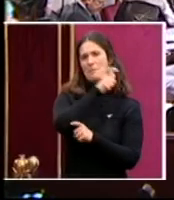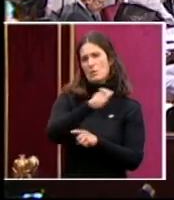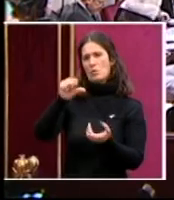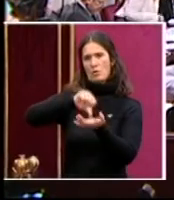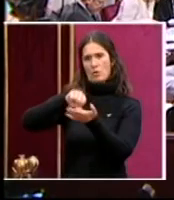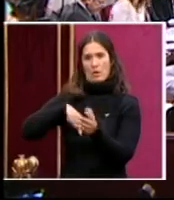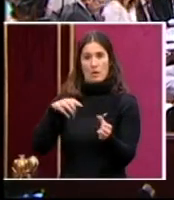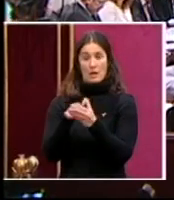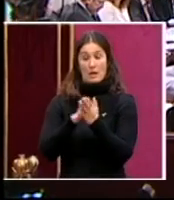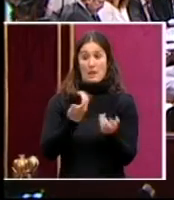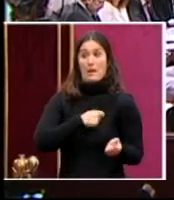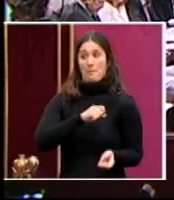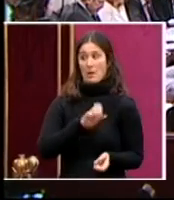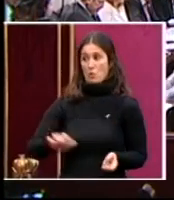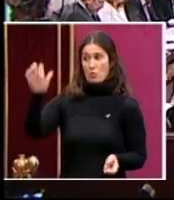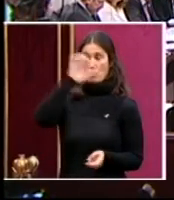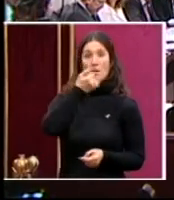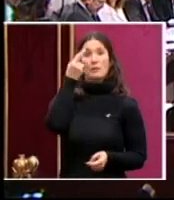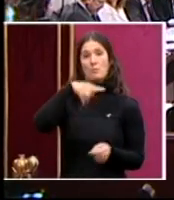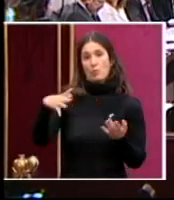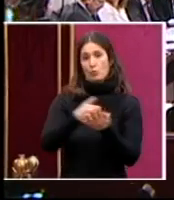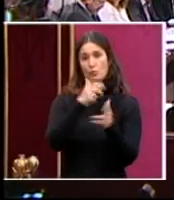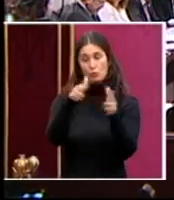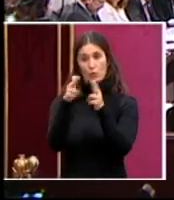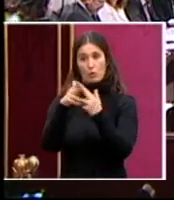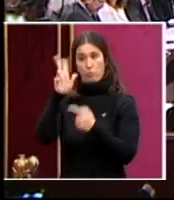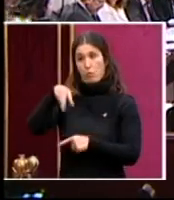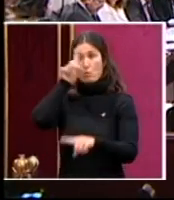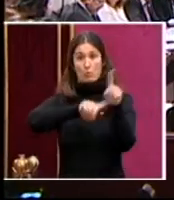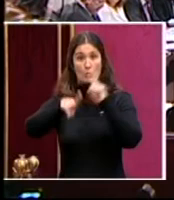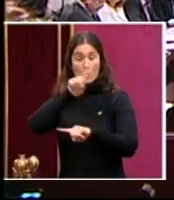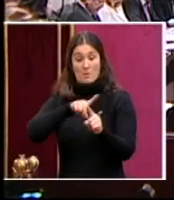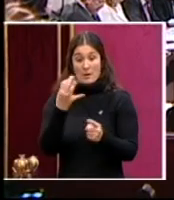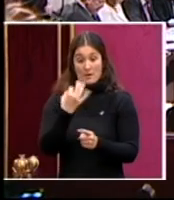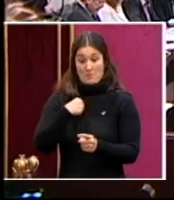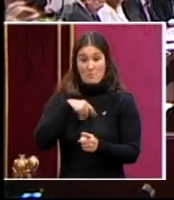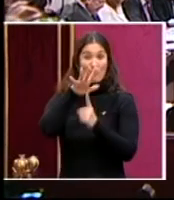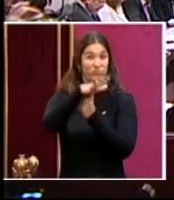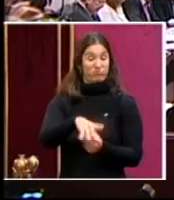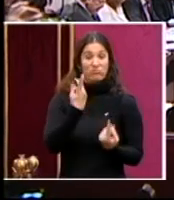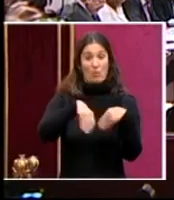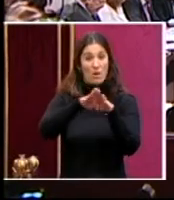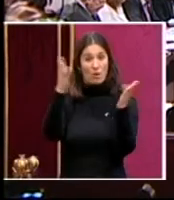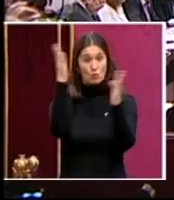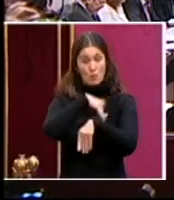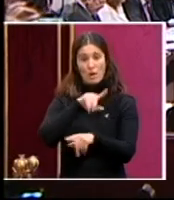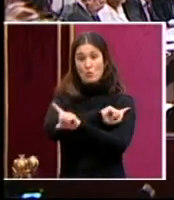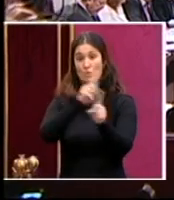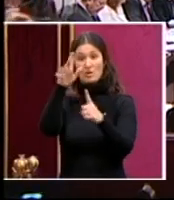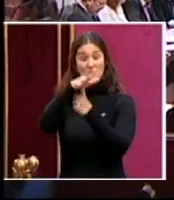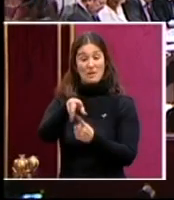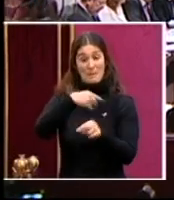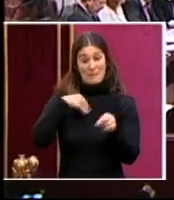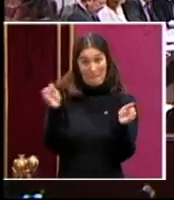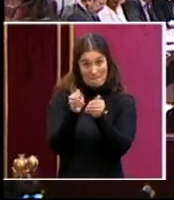Granada, España y Europa, así como a toda la sociedad. Un problema que, además de vulnerar el derecho a la igualdad y no discriminación de esta